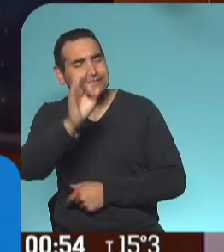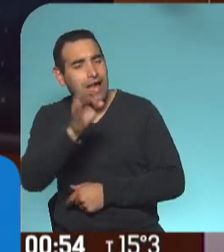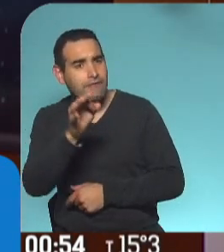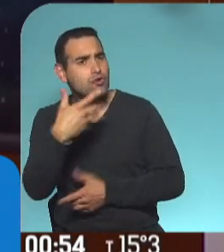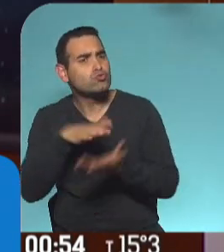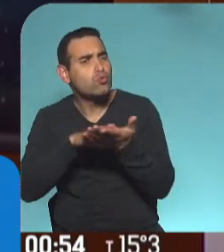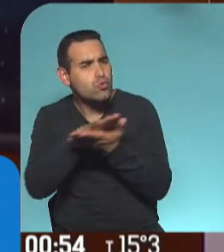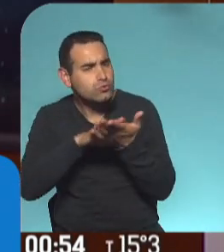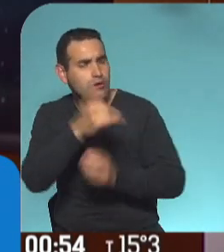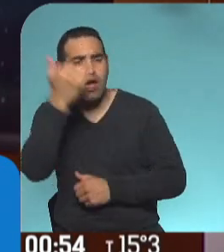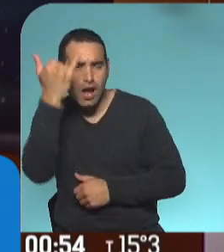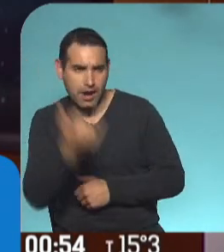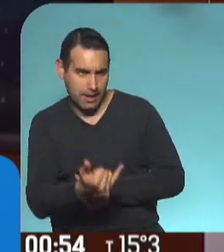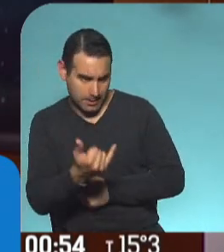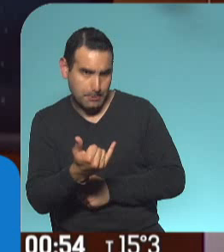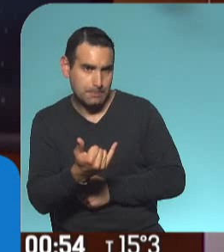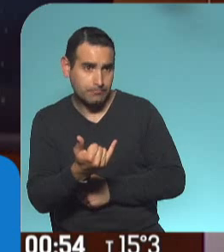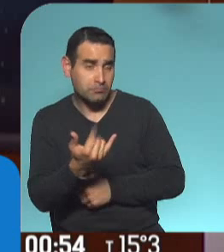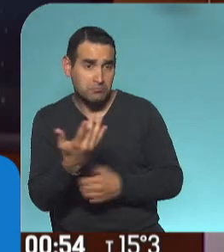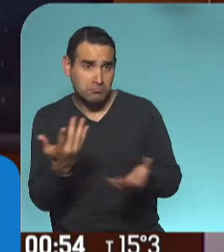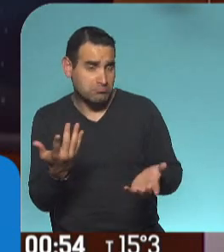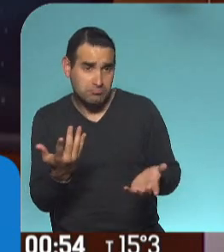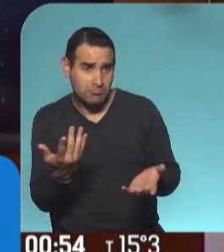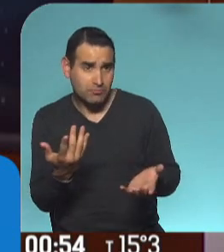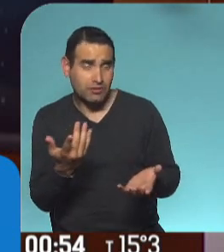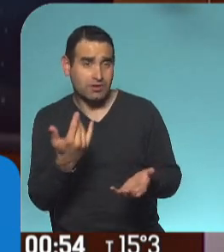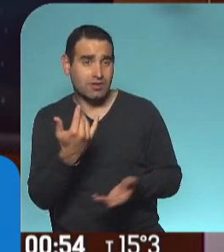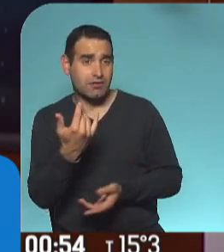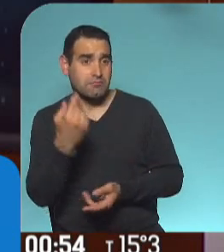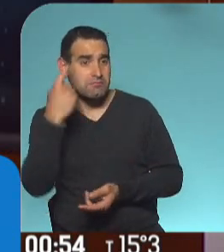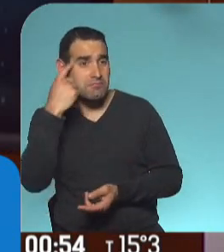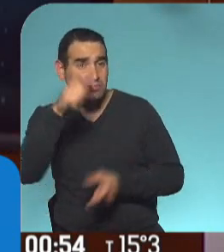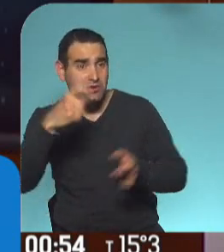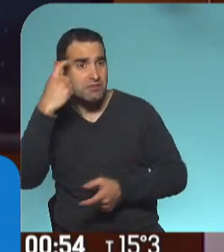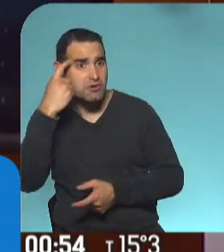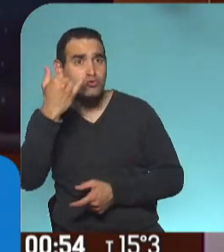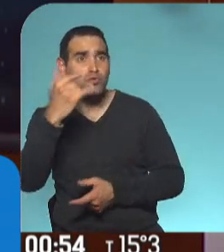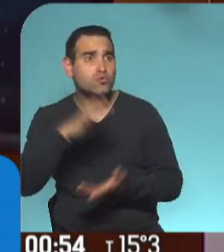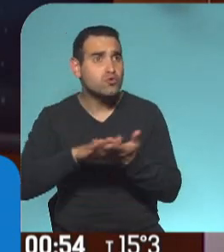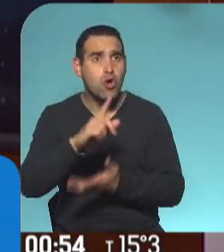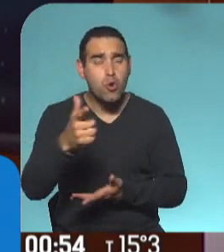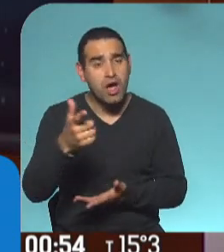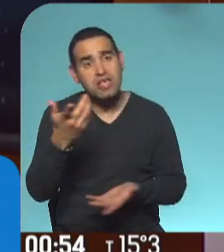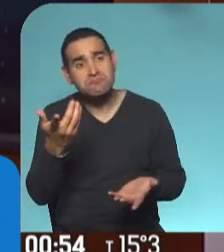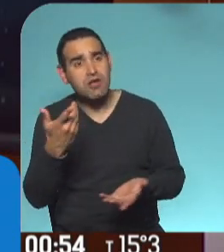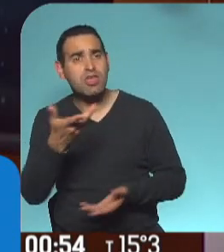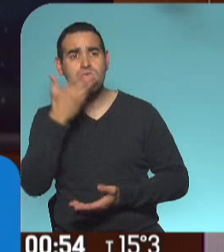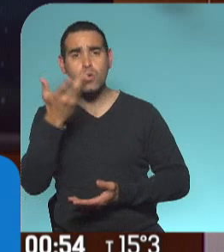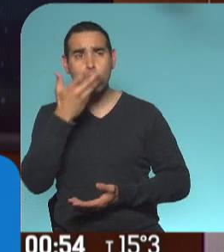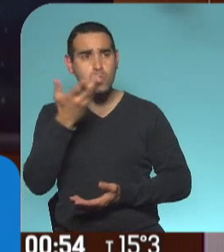tienen solución porque si no lo estamos condenando a que el discurso o el debate sea